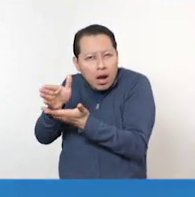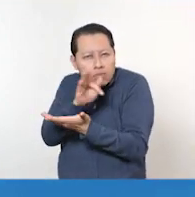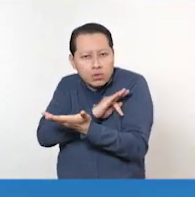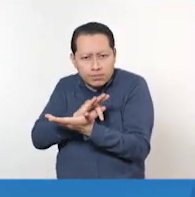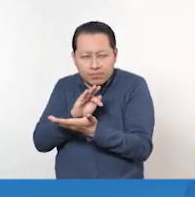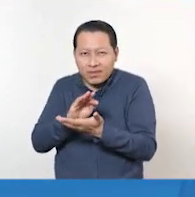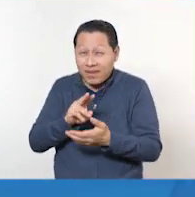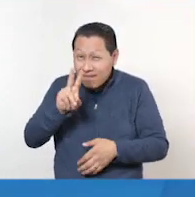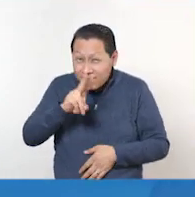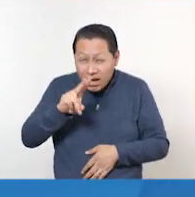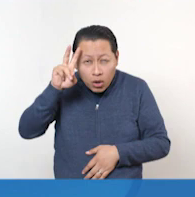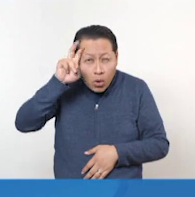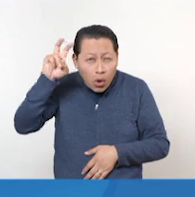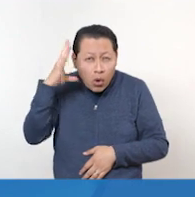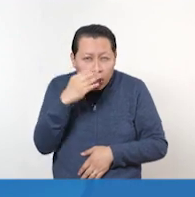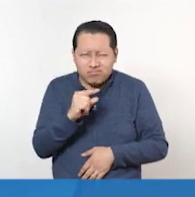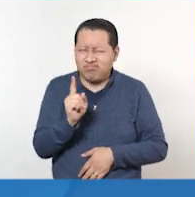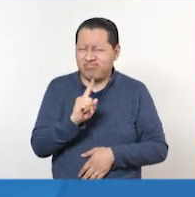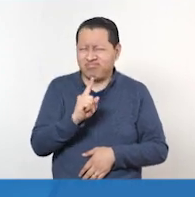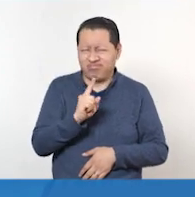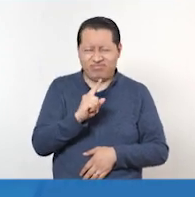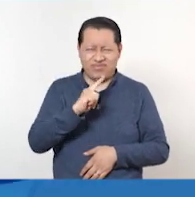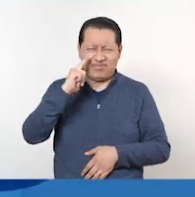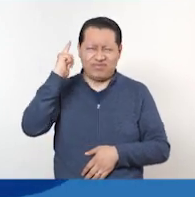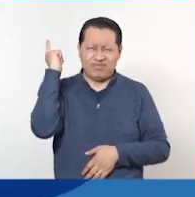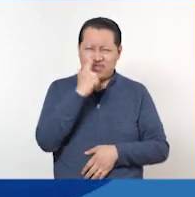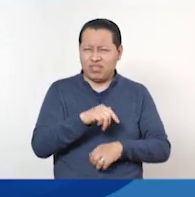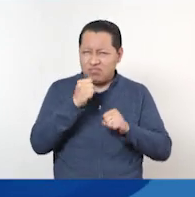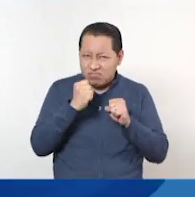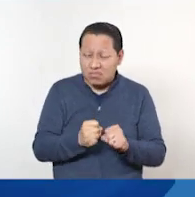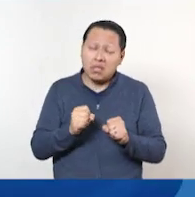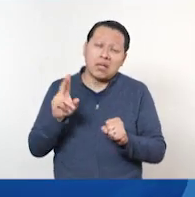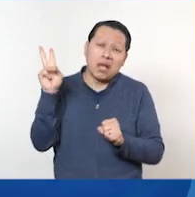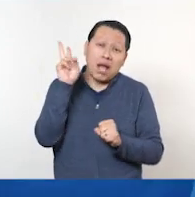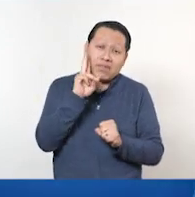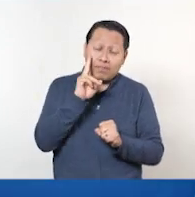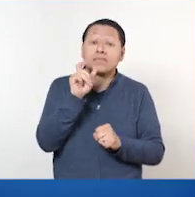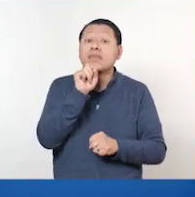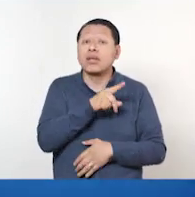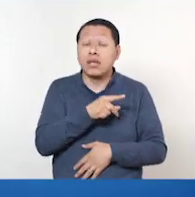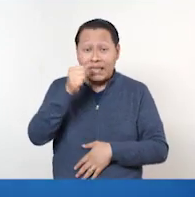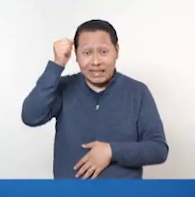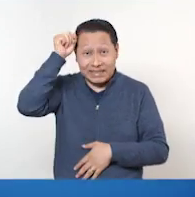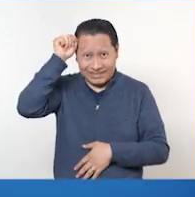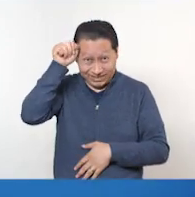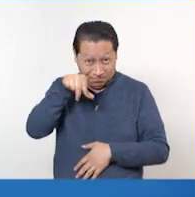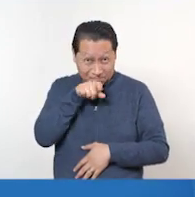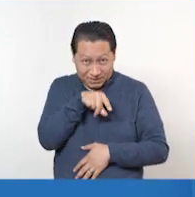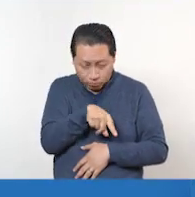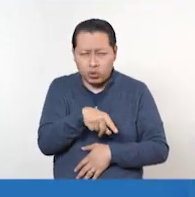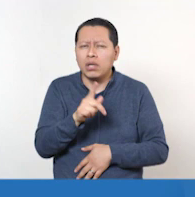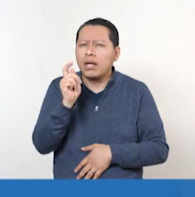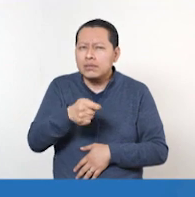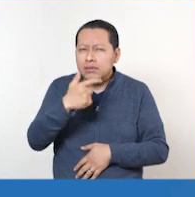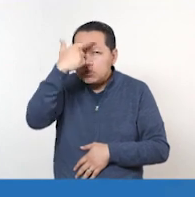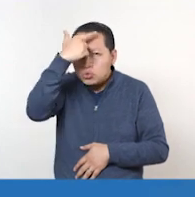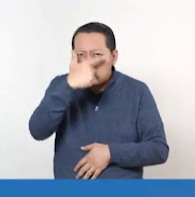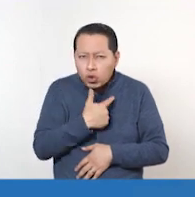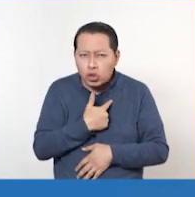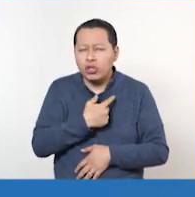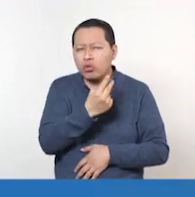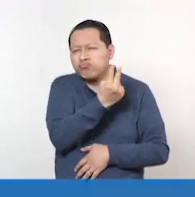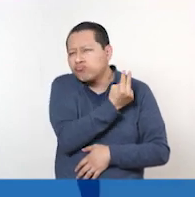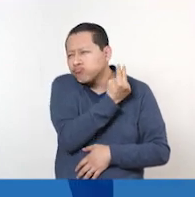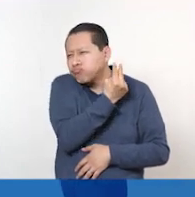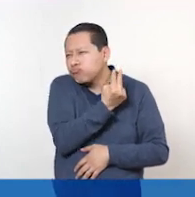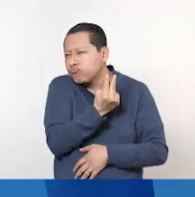sus sueños? Dirás pesadillas. Y Shanti y Curi, nuestros superhéroes guardavoces,